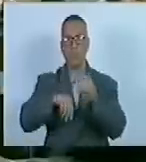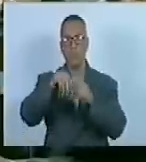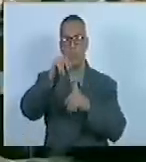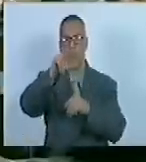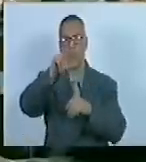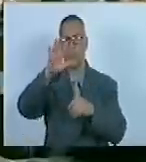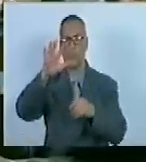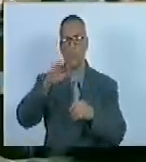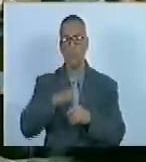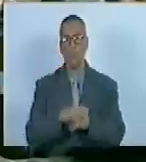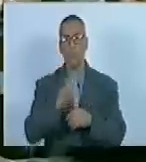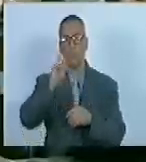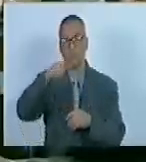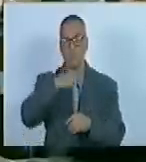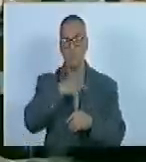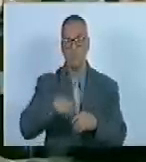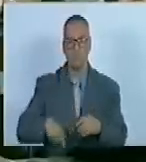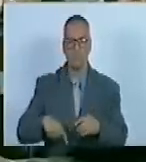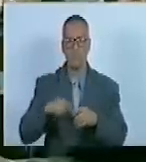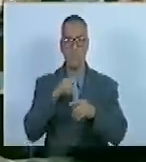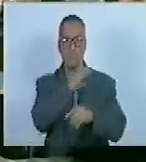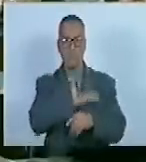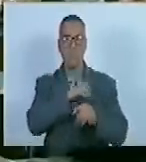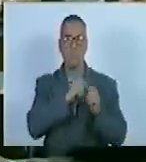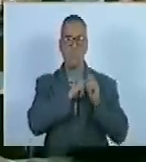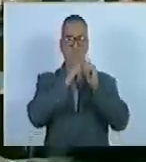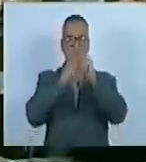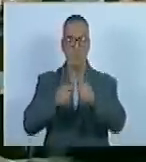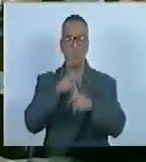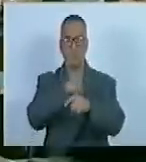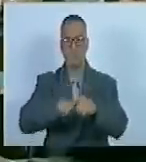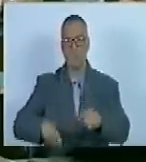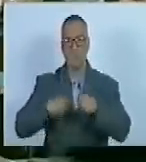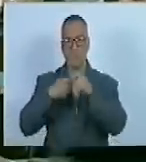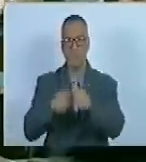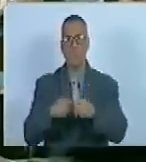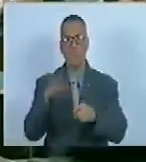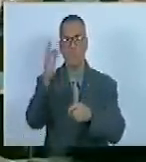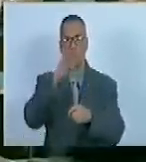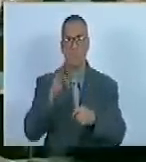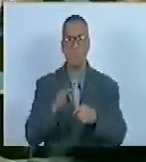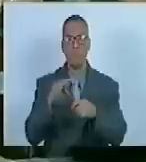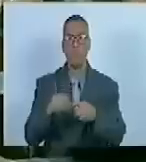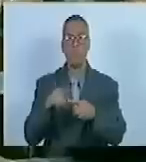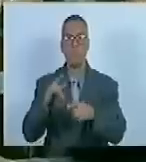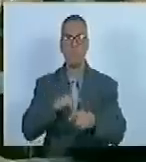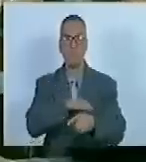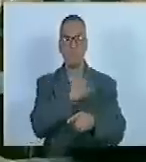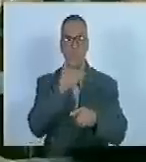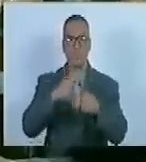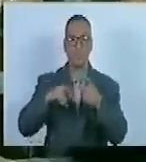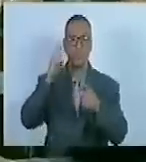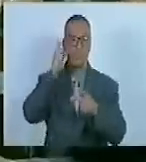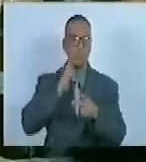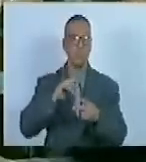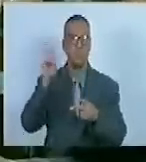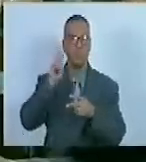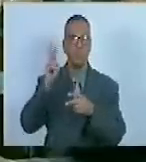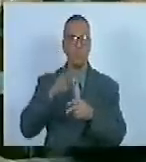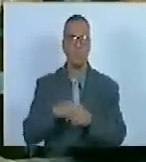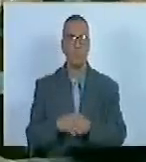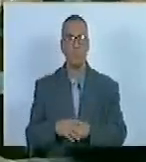2005. Además fue comisionado presidencial para la creación de la Universidad Bolivariana de Venezuela.